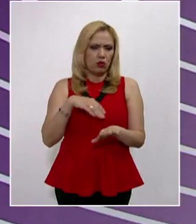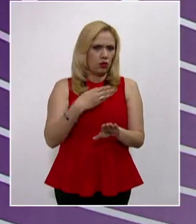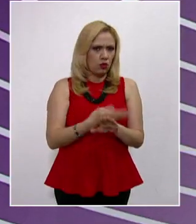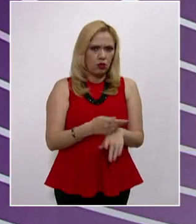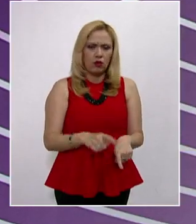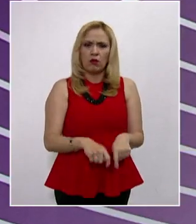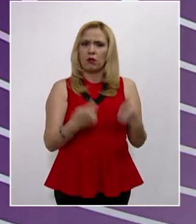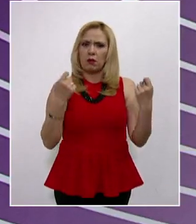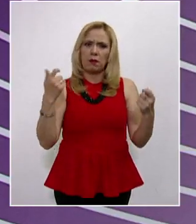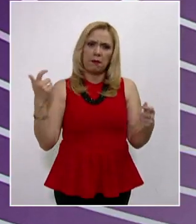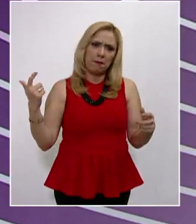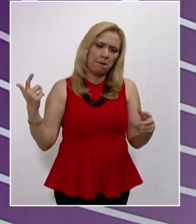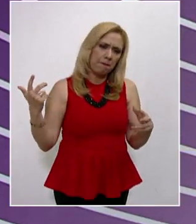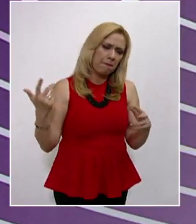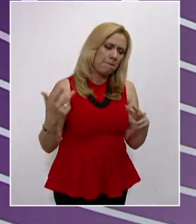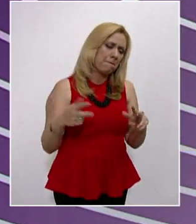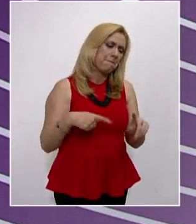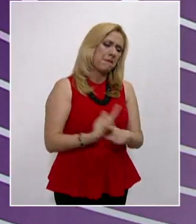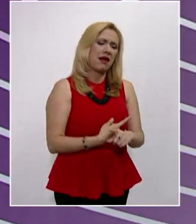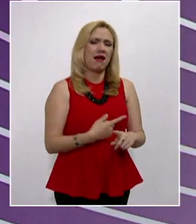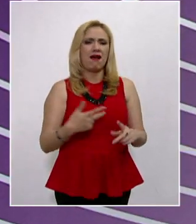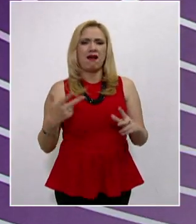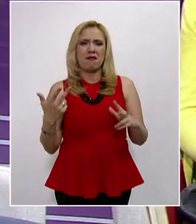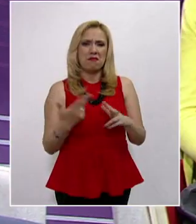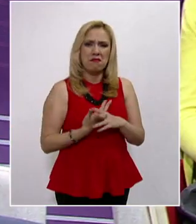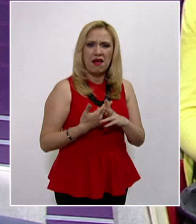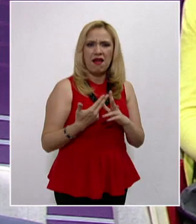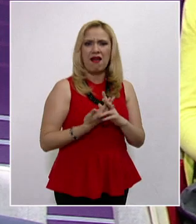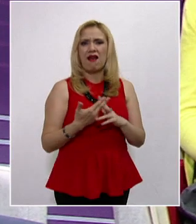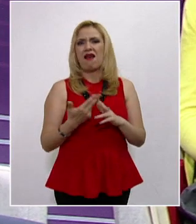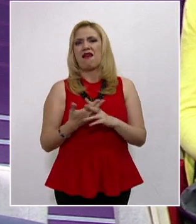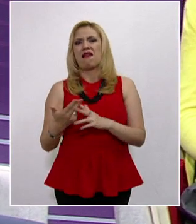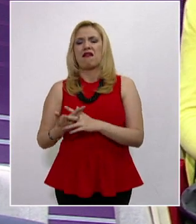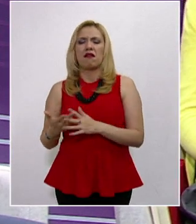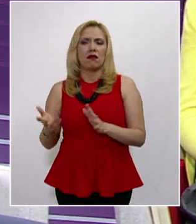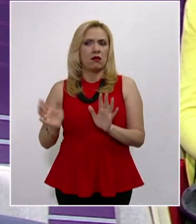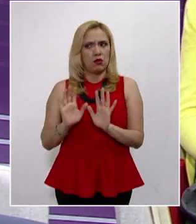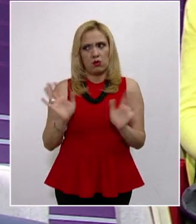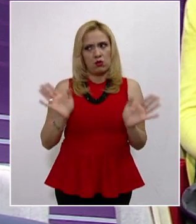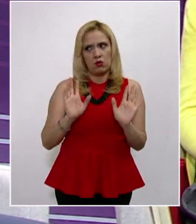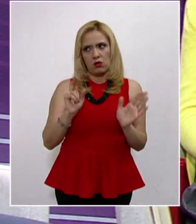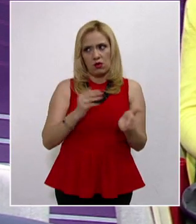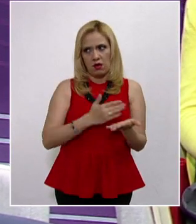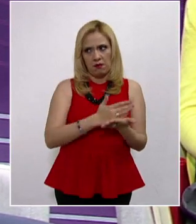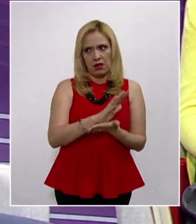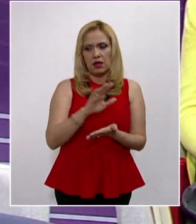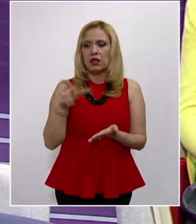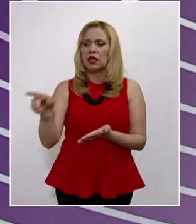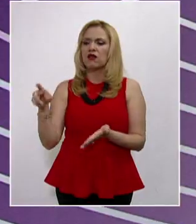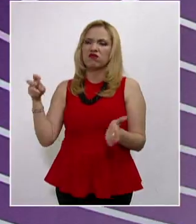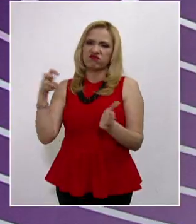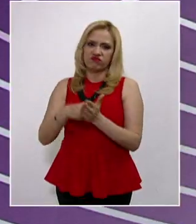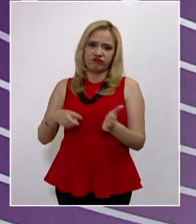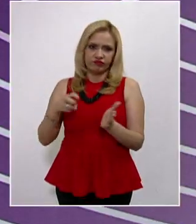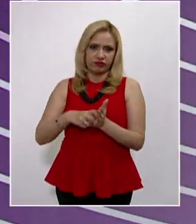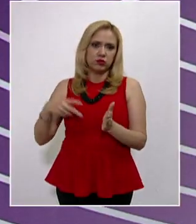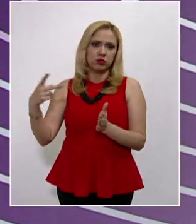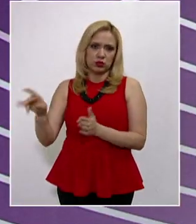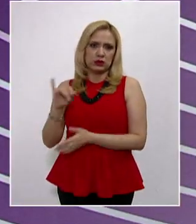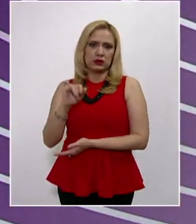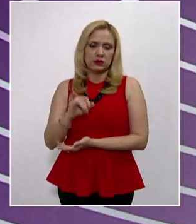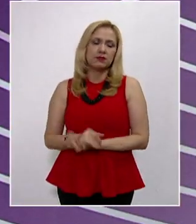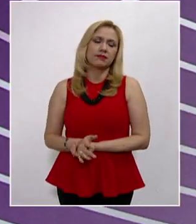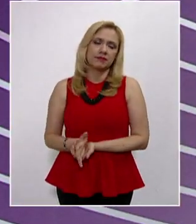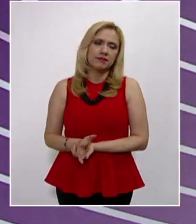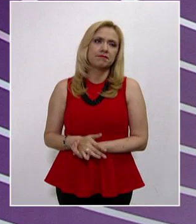Exacto. homicidios que no están totalmente vinculados con la disciplina castrense. Pero ¿qué pasa, Arturo,